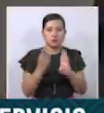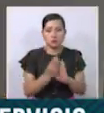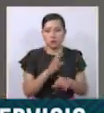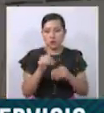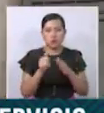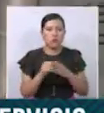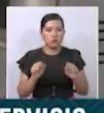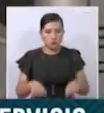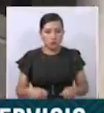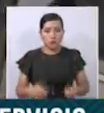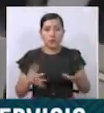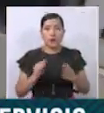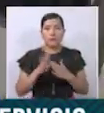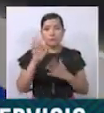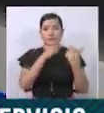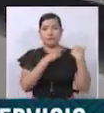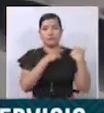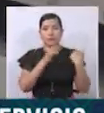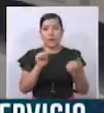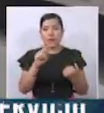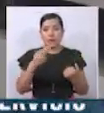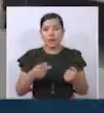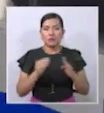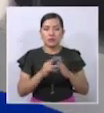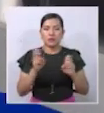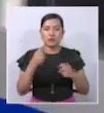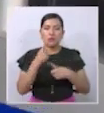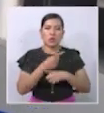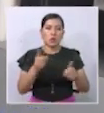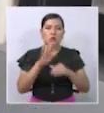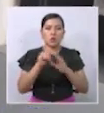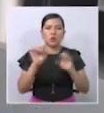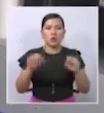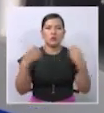reduciendo. Además, la Agencia Nacional de Hidrocarburos autorizó la venta de gasolina en bidón.